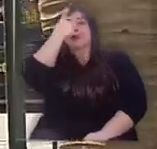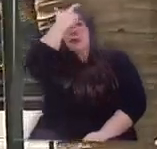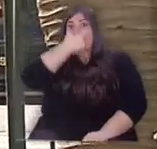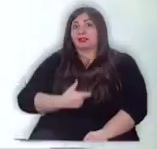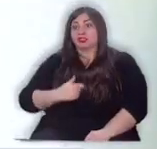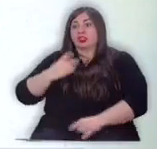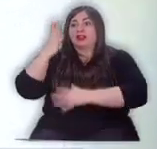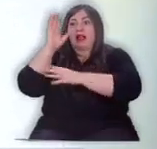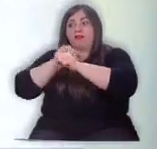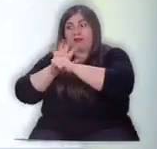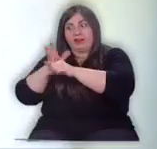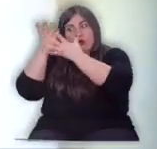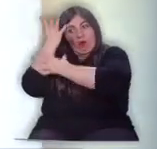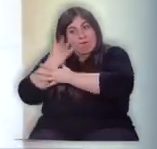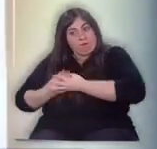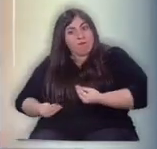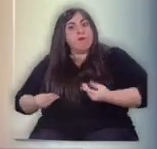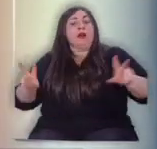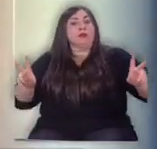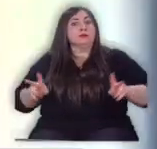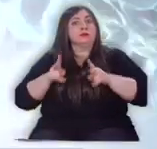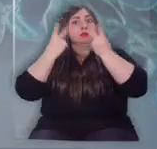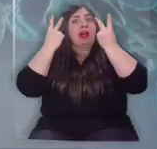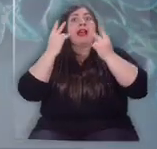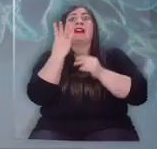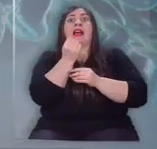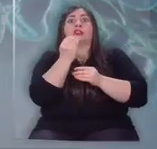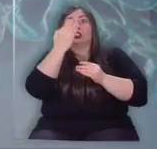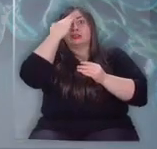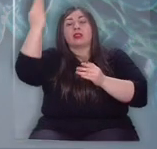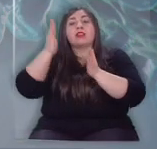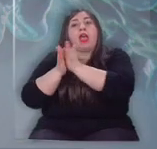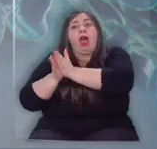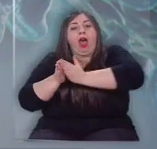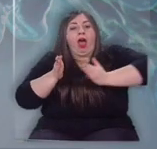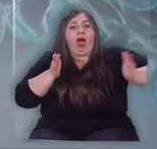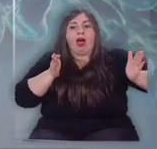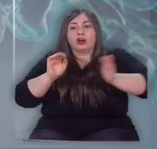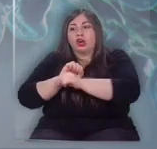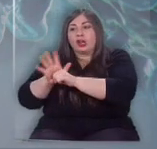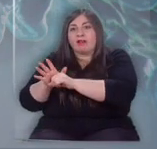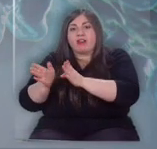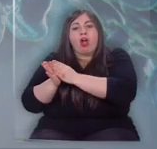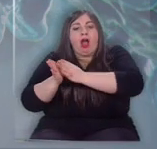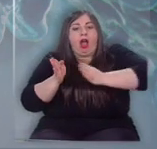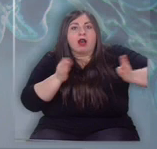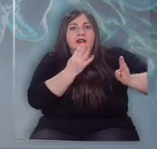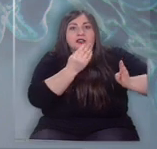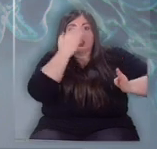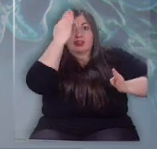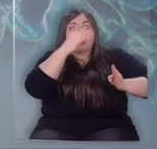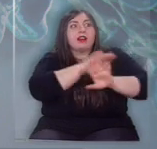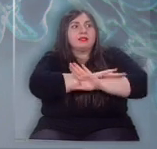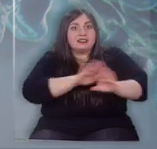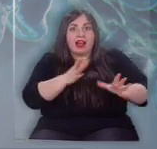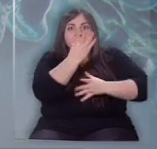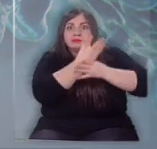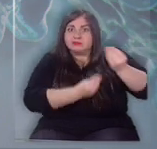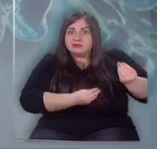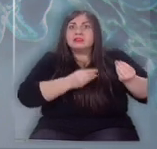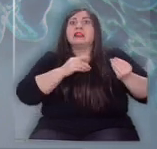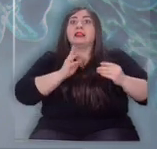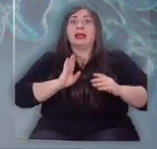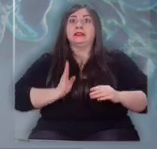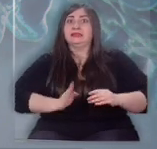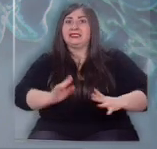de alta sin síntomas se considera recuperada 14 días después de su diagnóstico. Si el paciente es dado de alta y aún